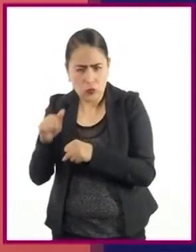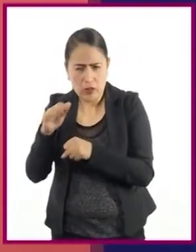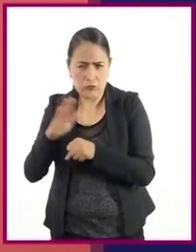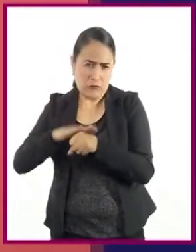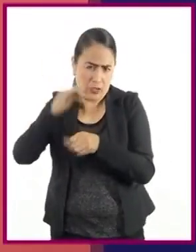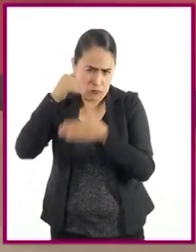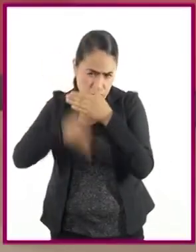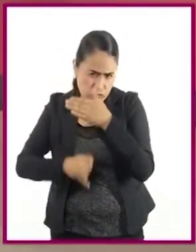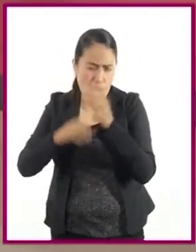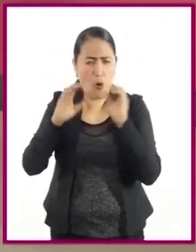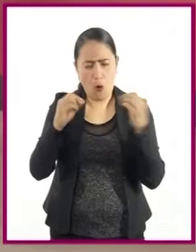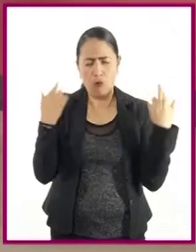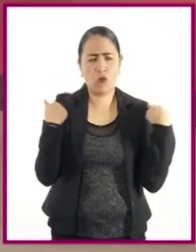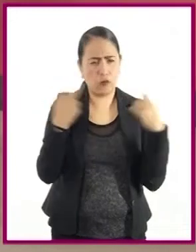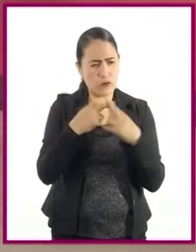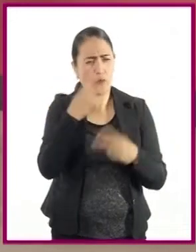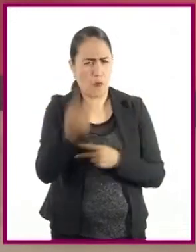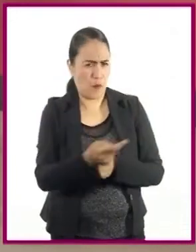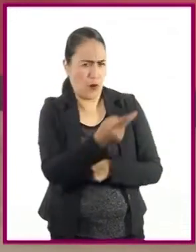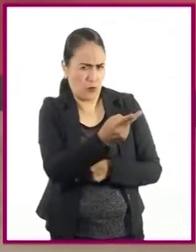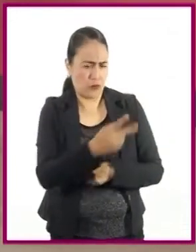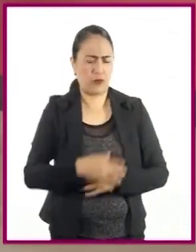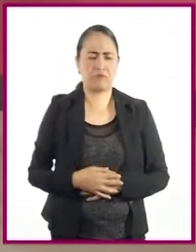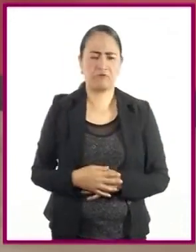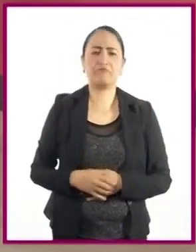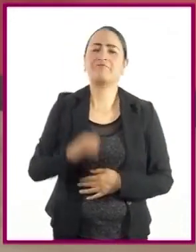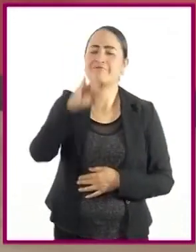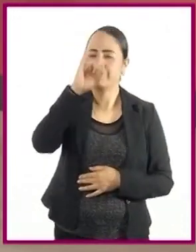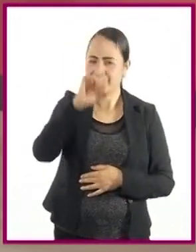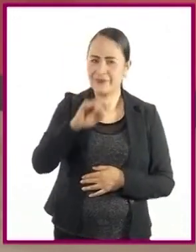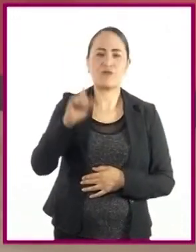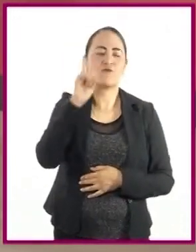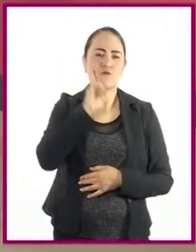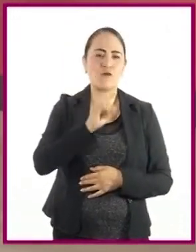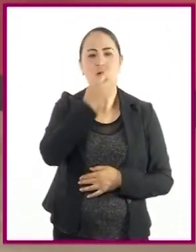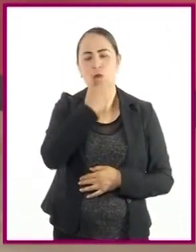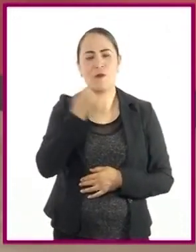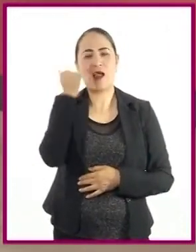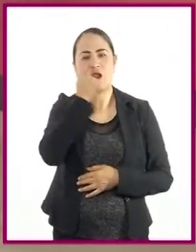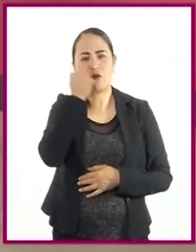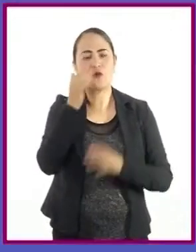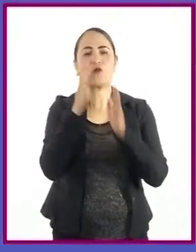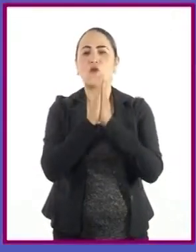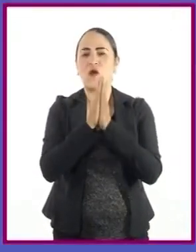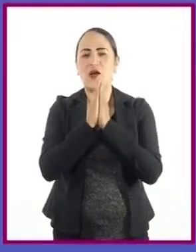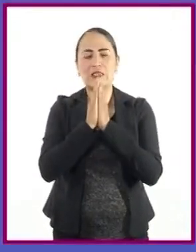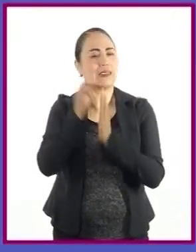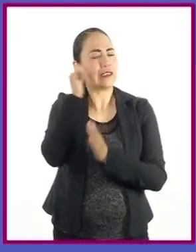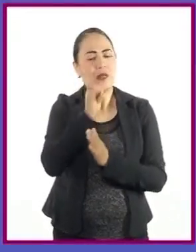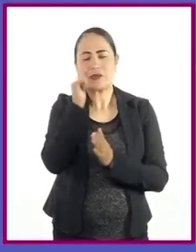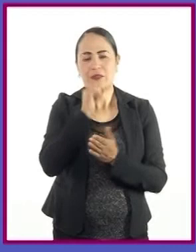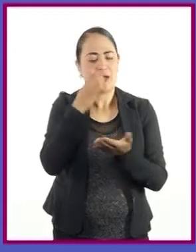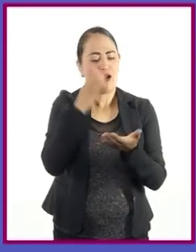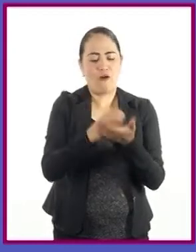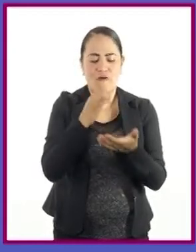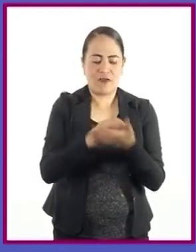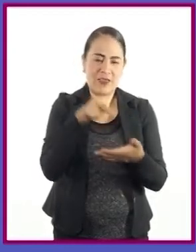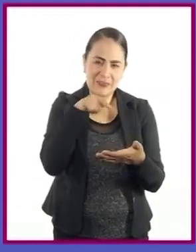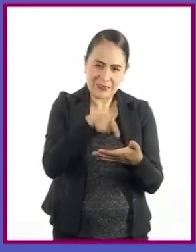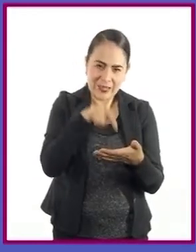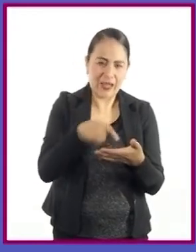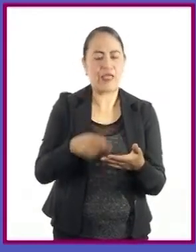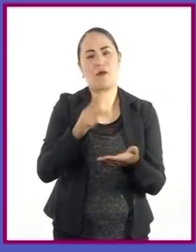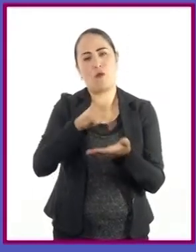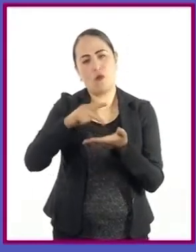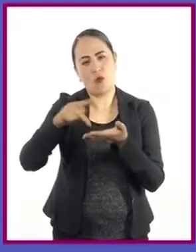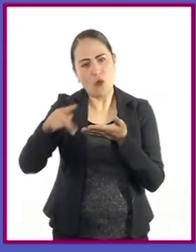o profesor. Así es, maestra. Les recomendamos, jóvenes alumnos, que tengan a la mano su siempre confiable cuaderno y bolígrafo para